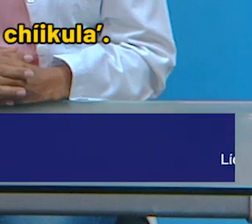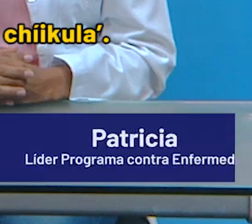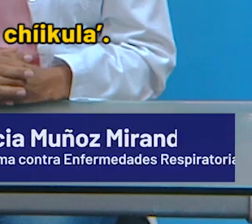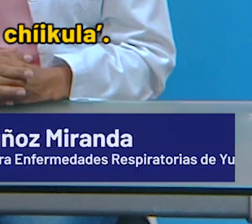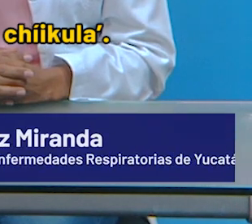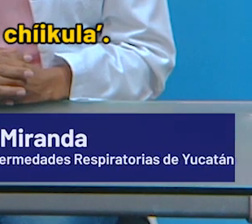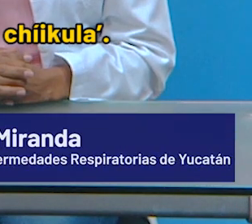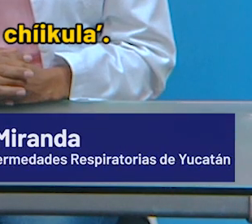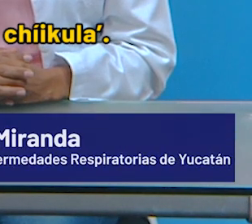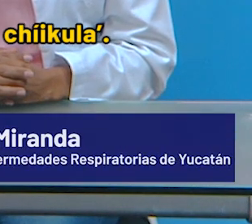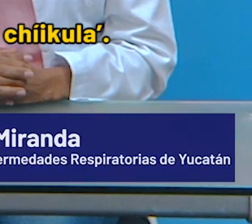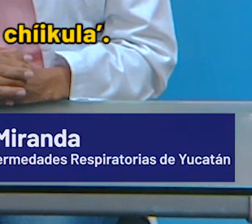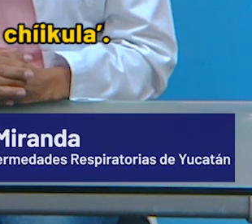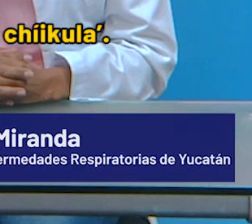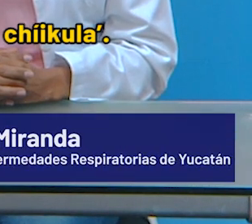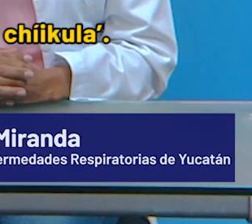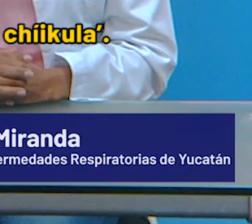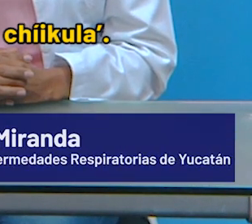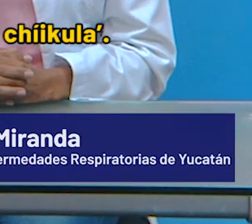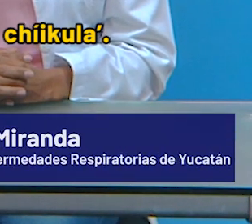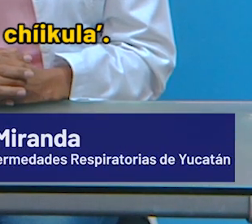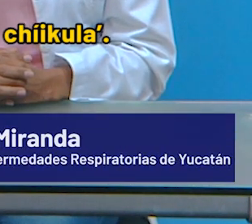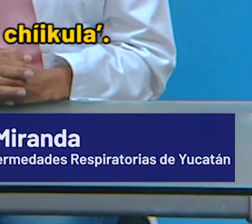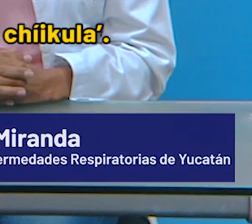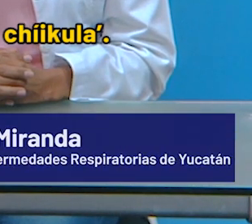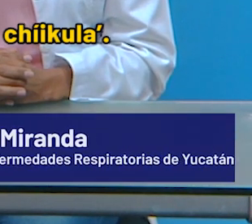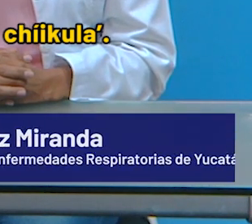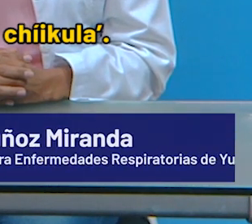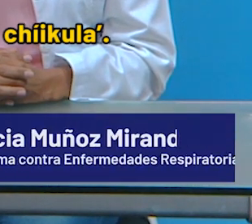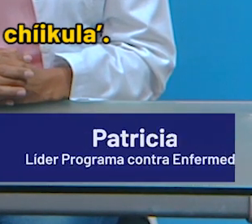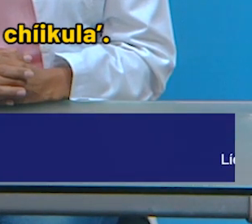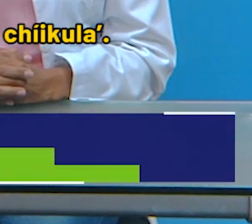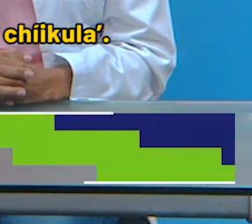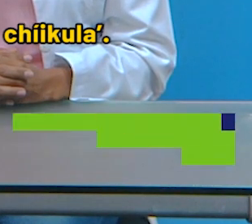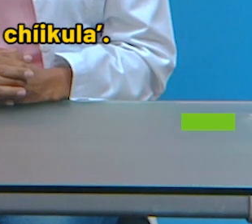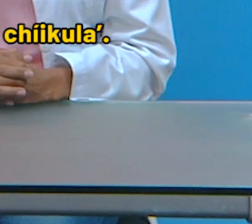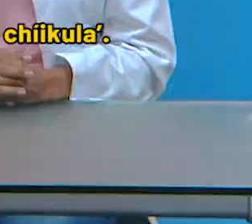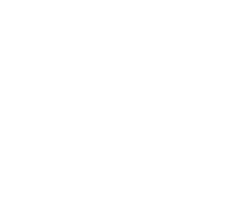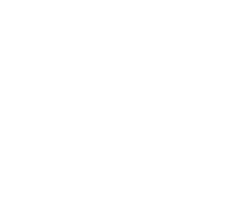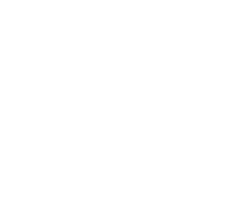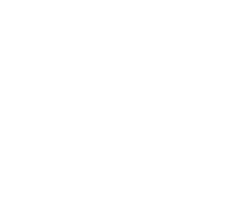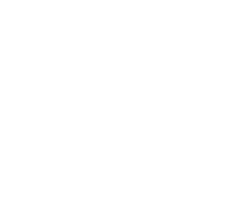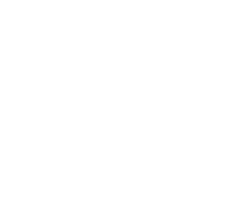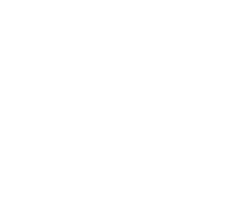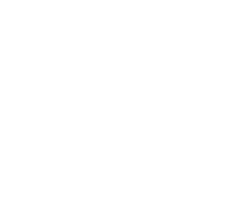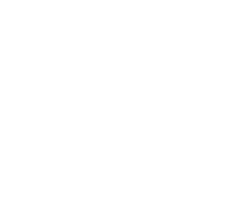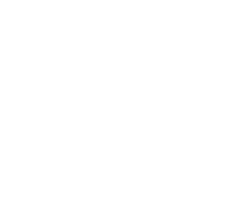Gracias. Estaremos actualizando esta información todos los días por este mismo medio. Muchas gracias.